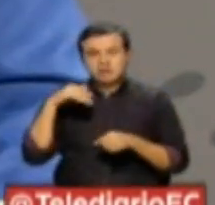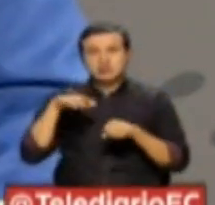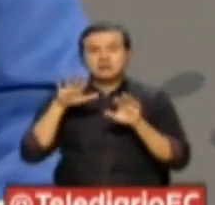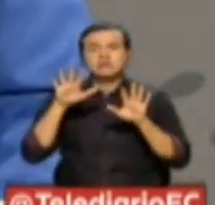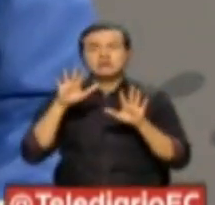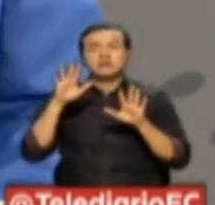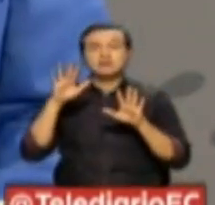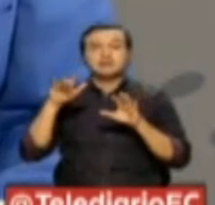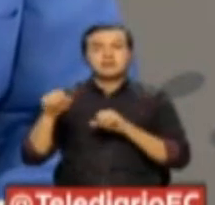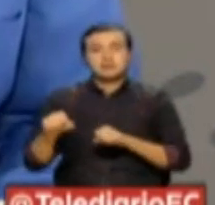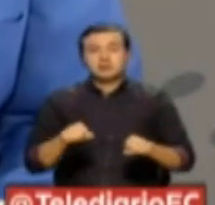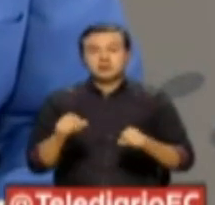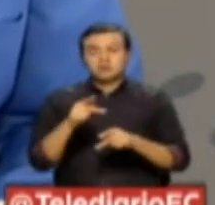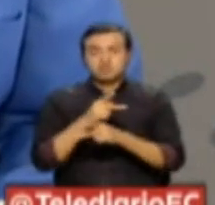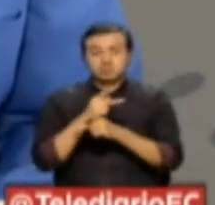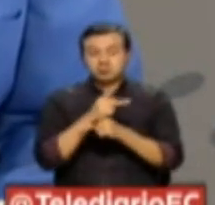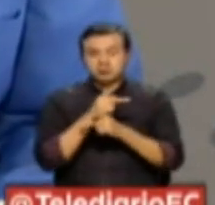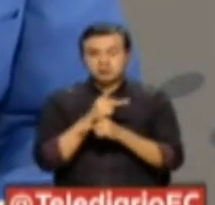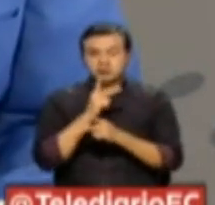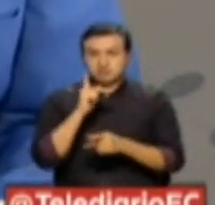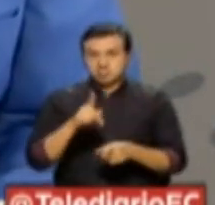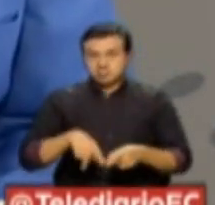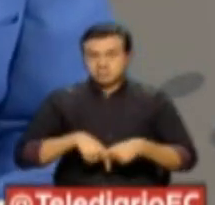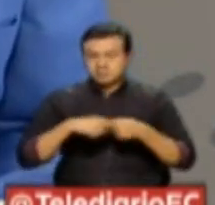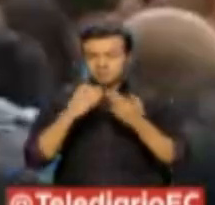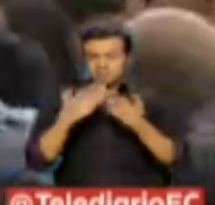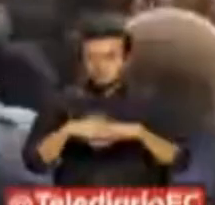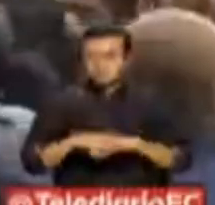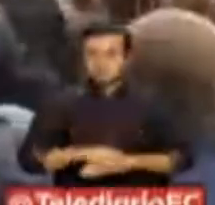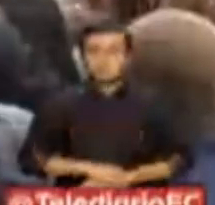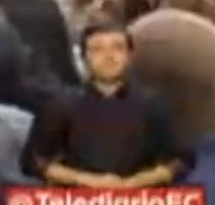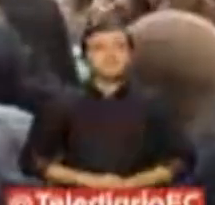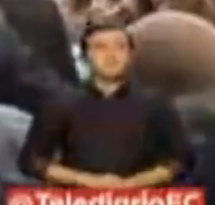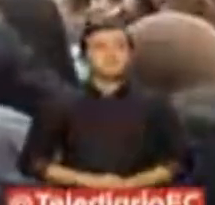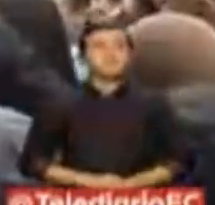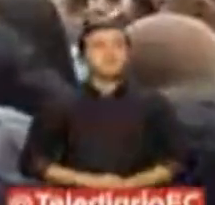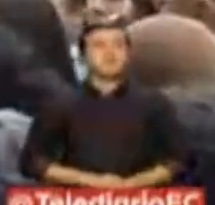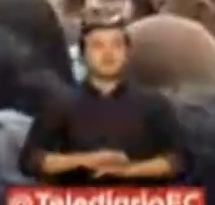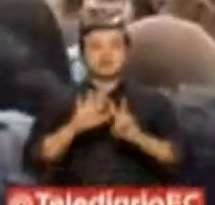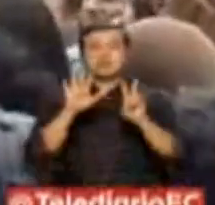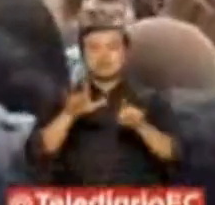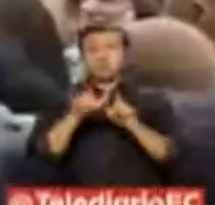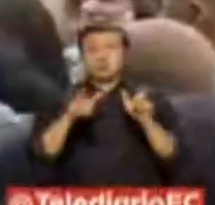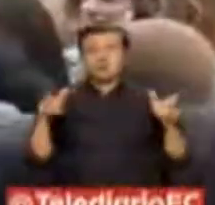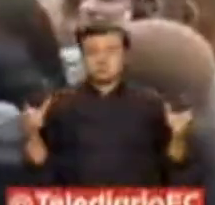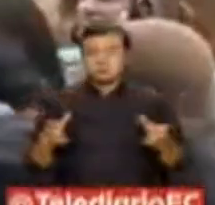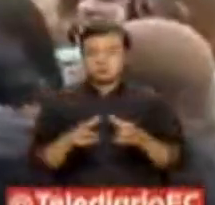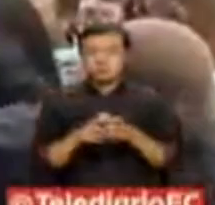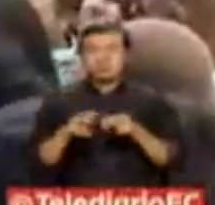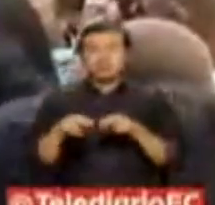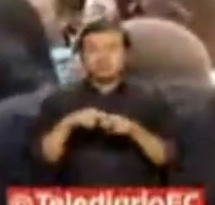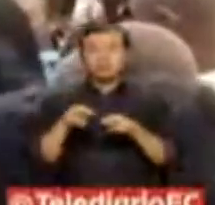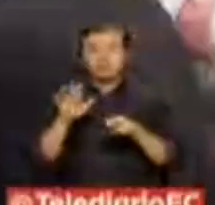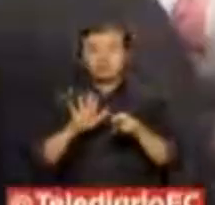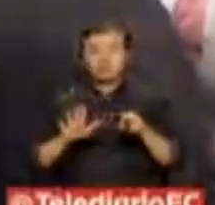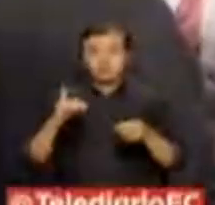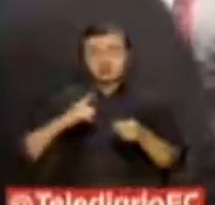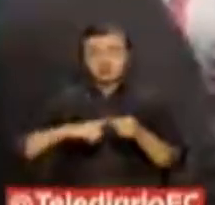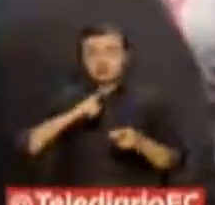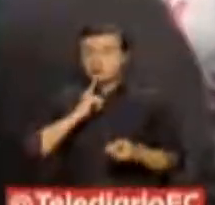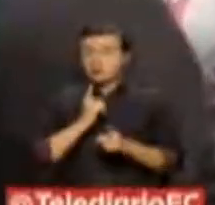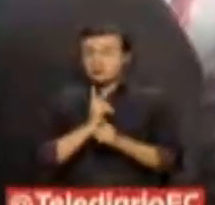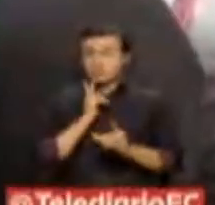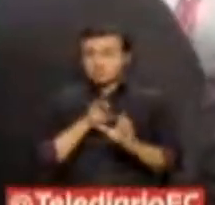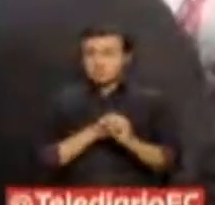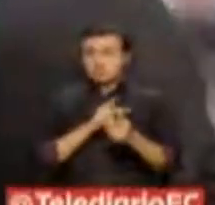por el consejo metropolitano de la capital aproximadamente 7000 personas del gremio de taxistas de quito se dieron